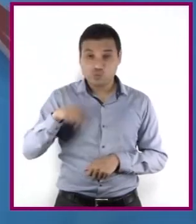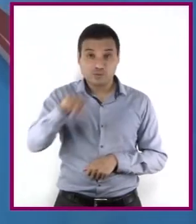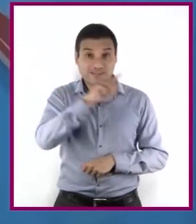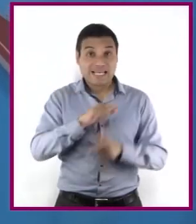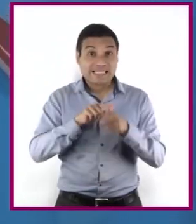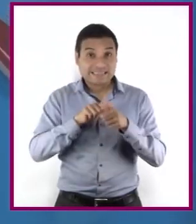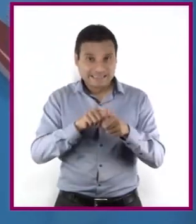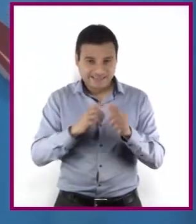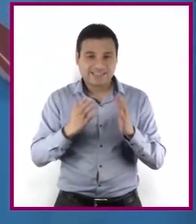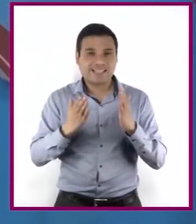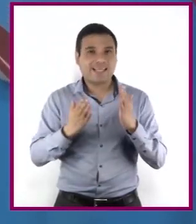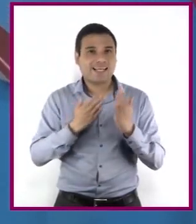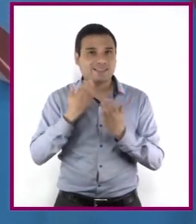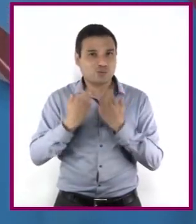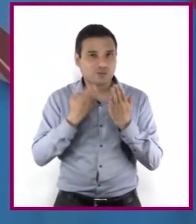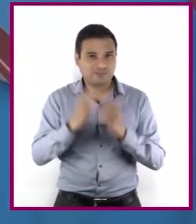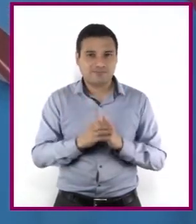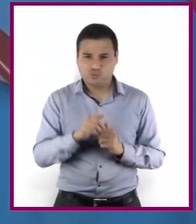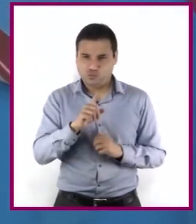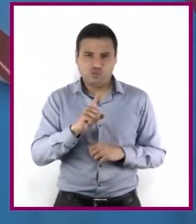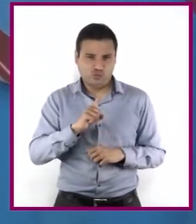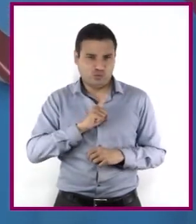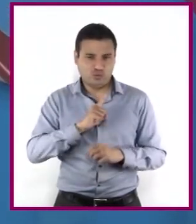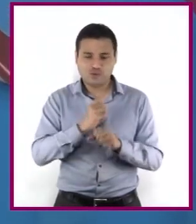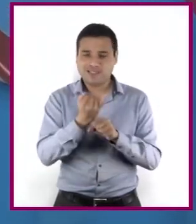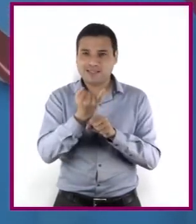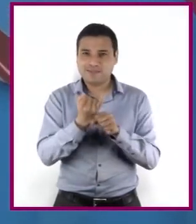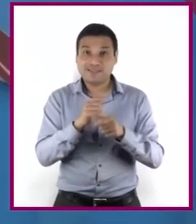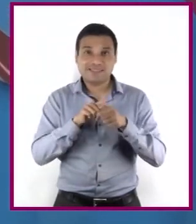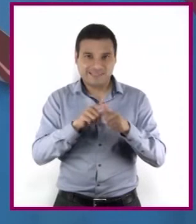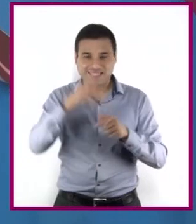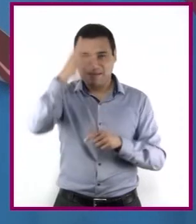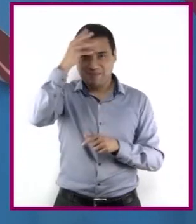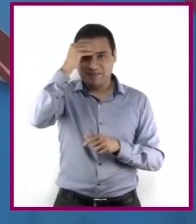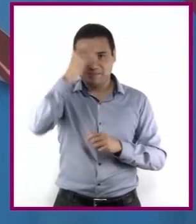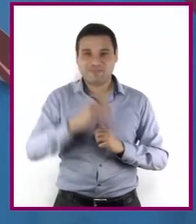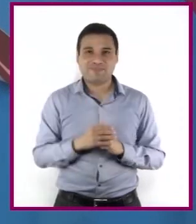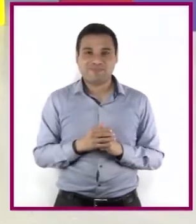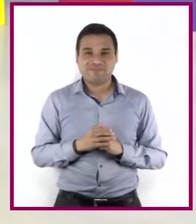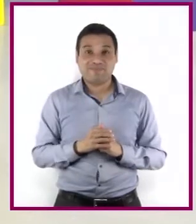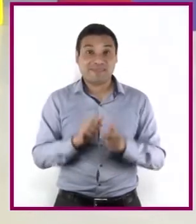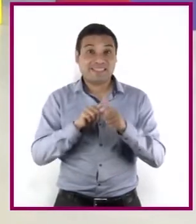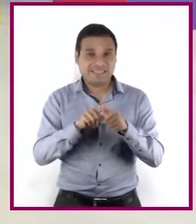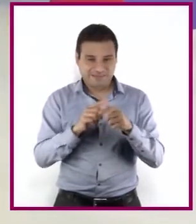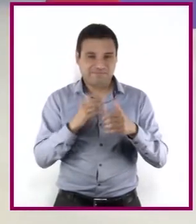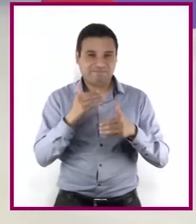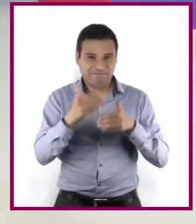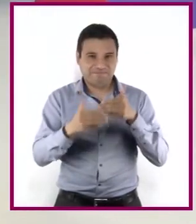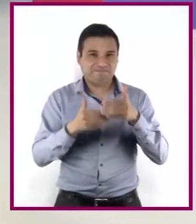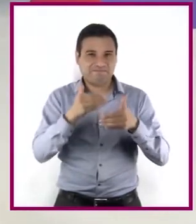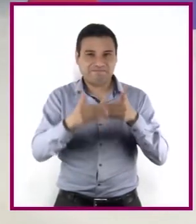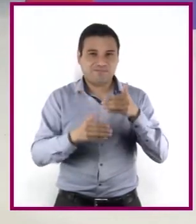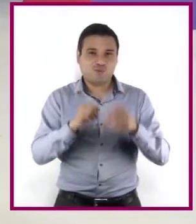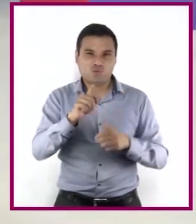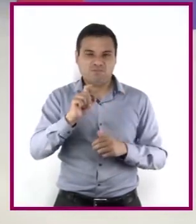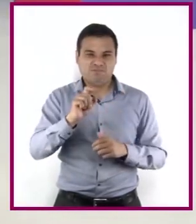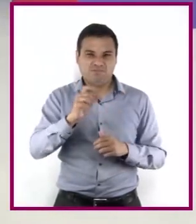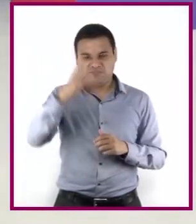y descubriendo de manera autónoma. Continúen aprendiendo y sigan adelante en su formación